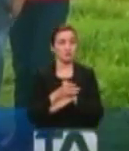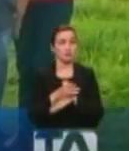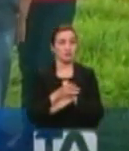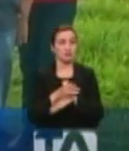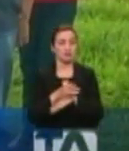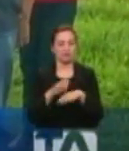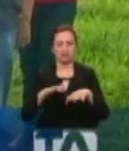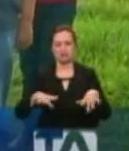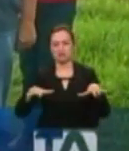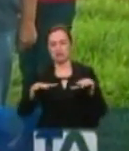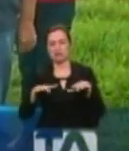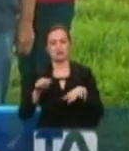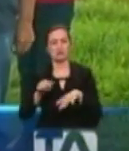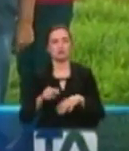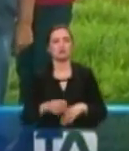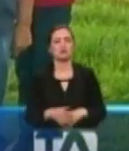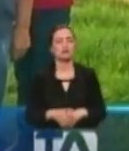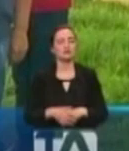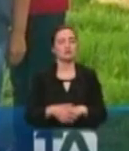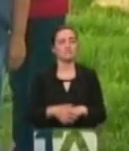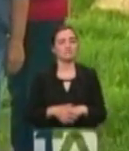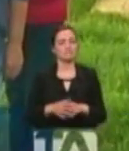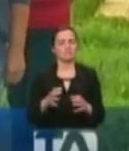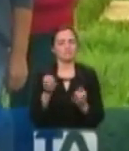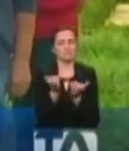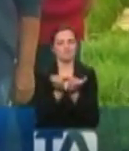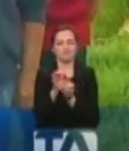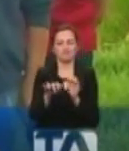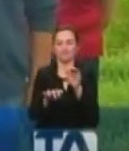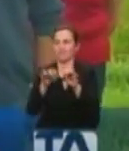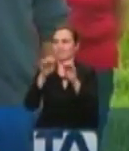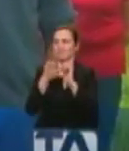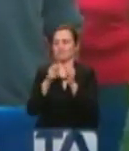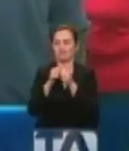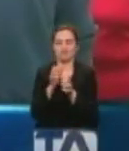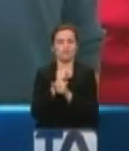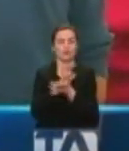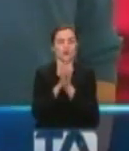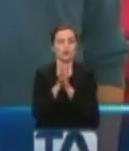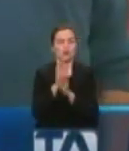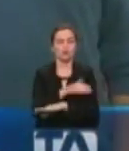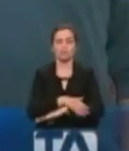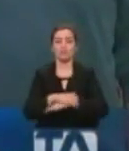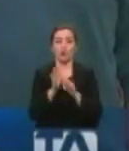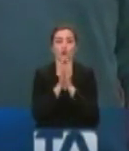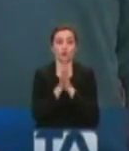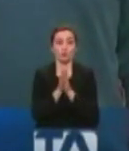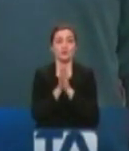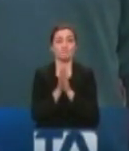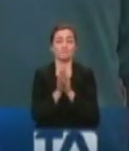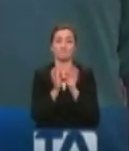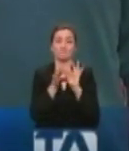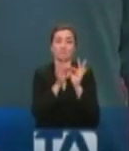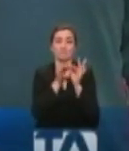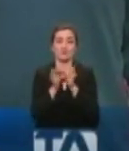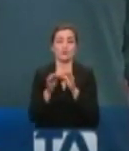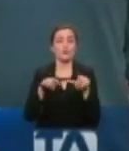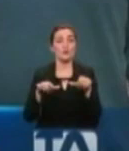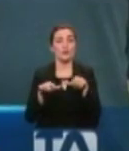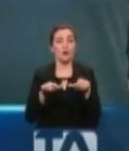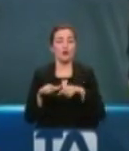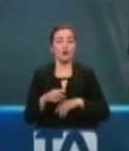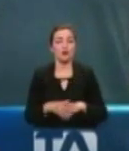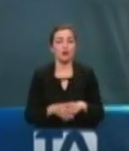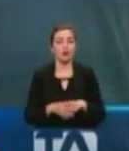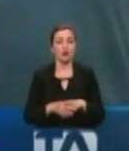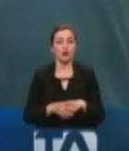palpa toda la cantidad de basura que se acumula en este sector. El problema de inseguridad y el problema de la calle piden que se pavimente esta calle que une